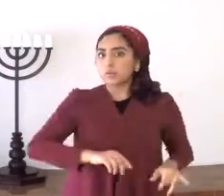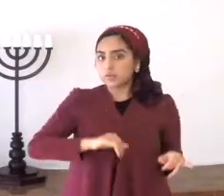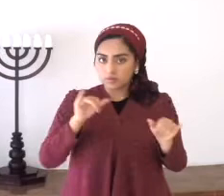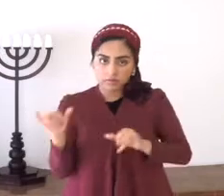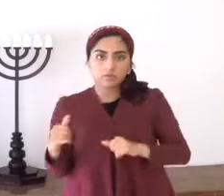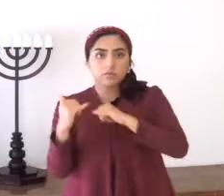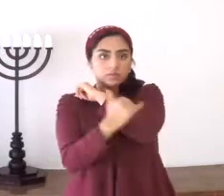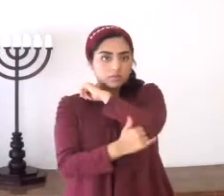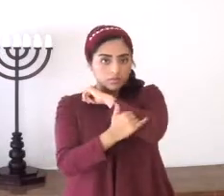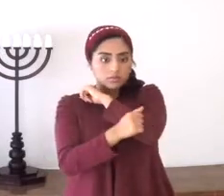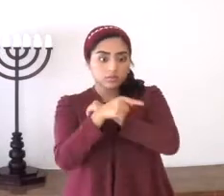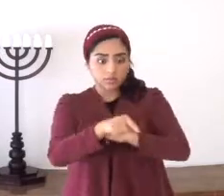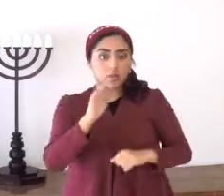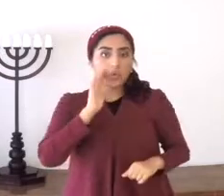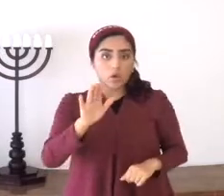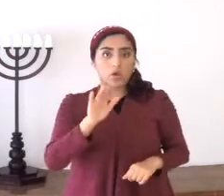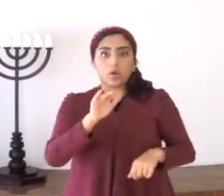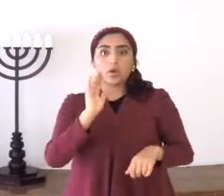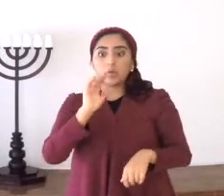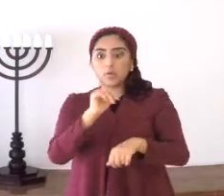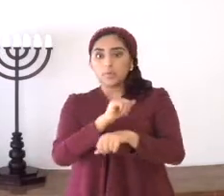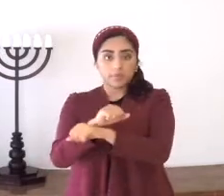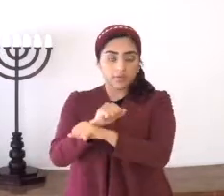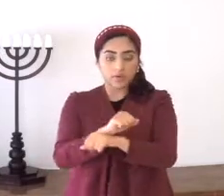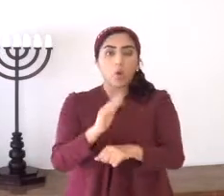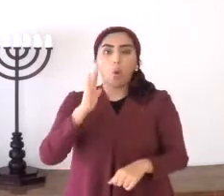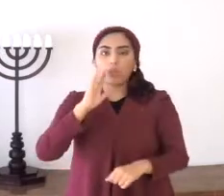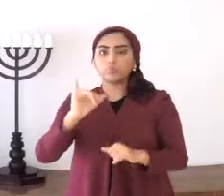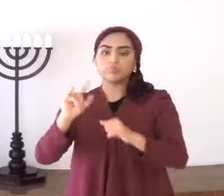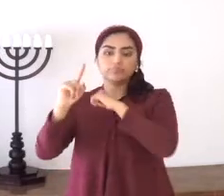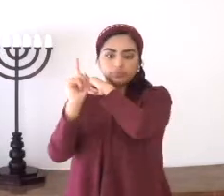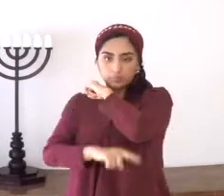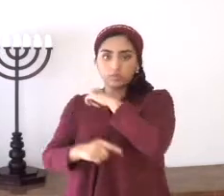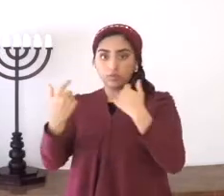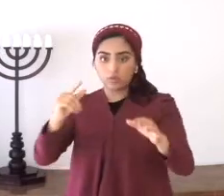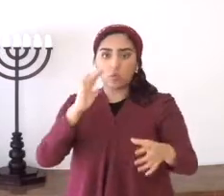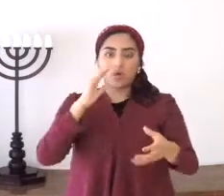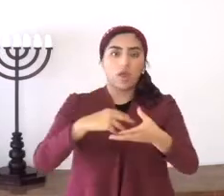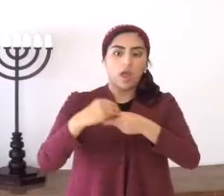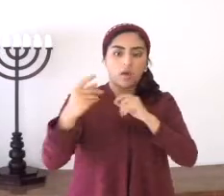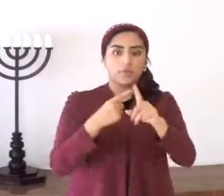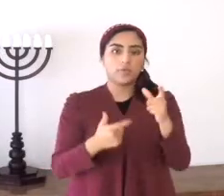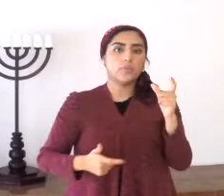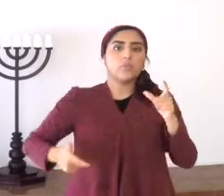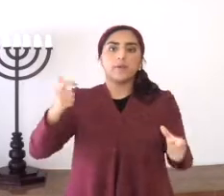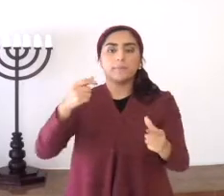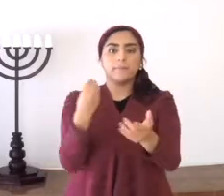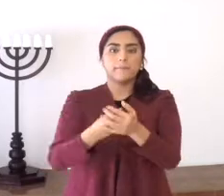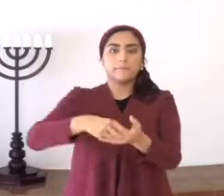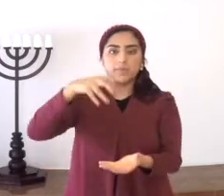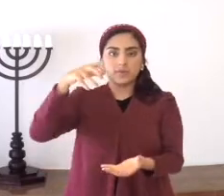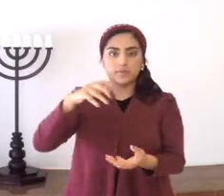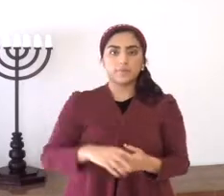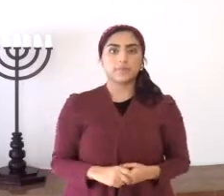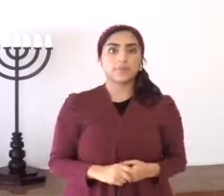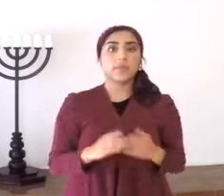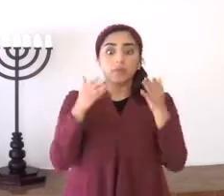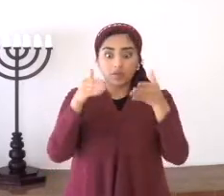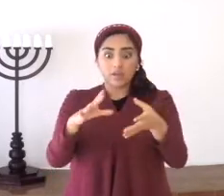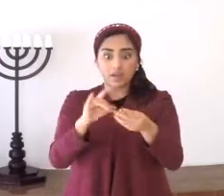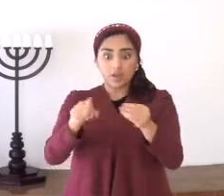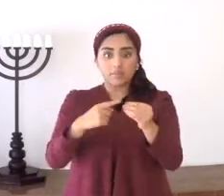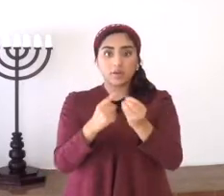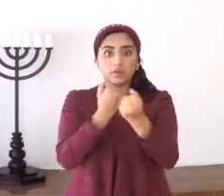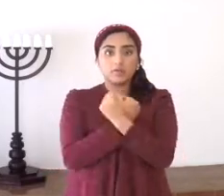de la libertad, miren, dice, mas también a la nación de la cual servirán, juzgaré yo, y después de esto saldrán con